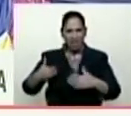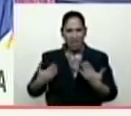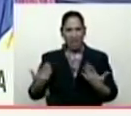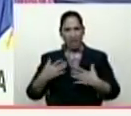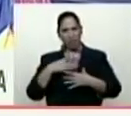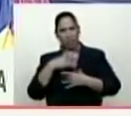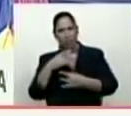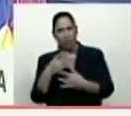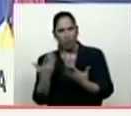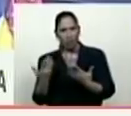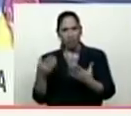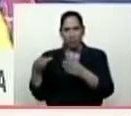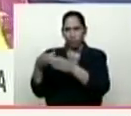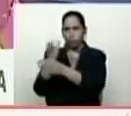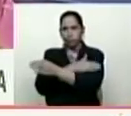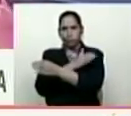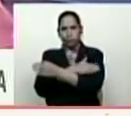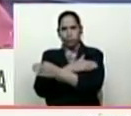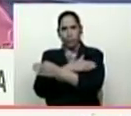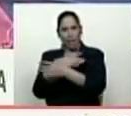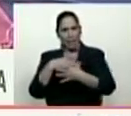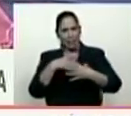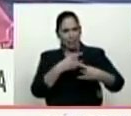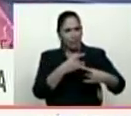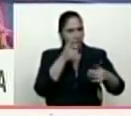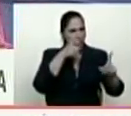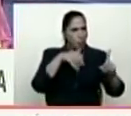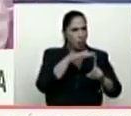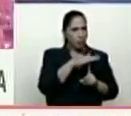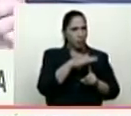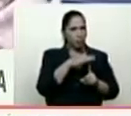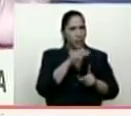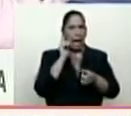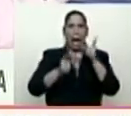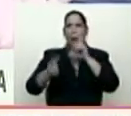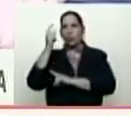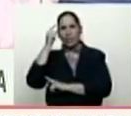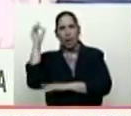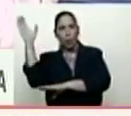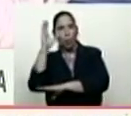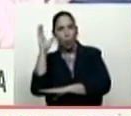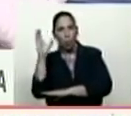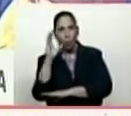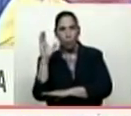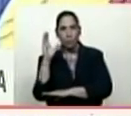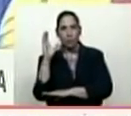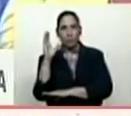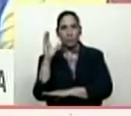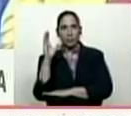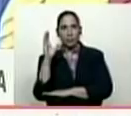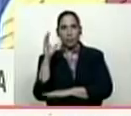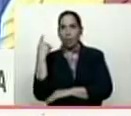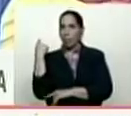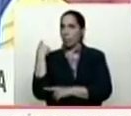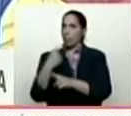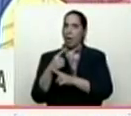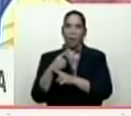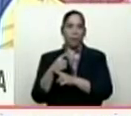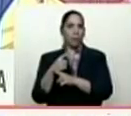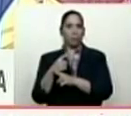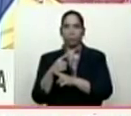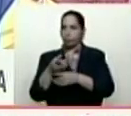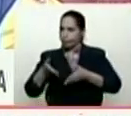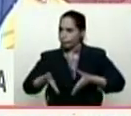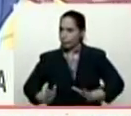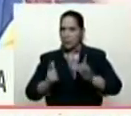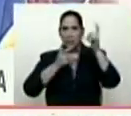de las oligarquías a los intereses de su pueblo. Algún día en Colombia tiene que aparecer un Chávez,